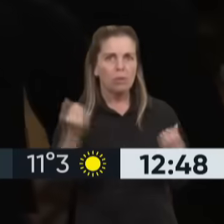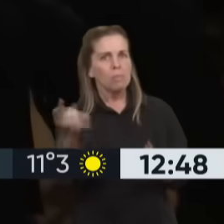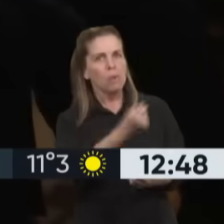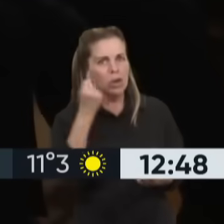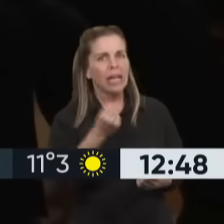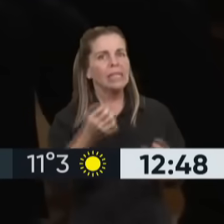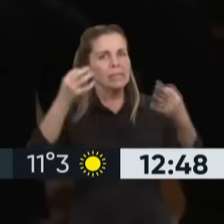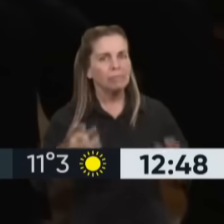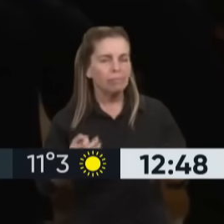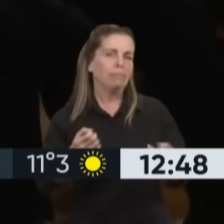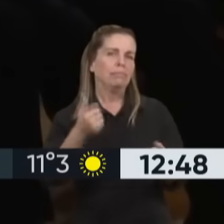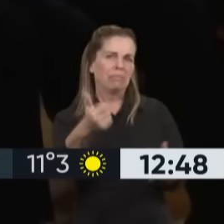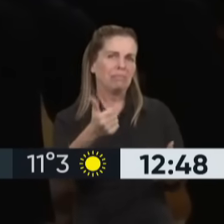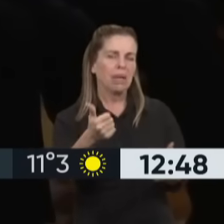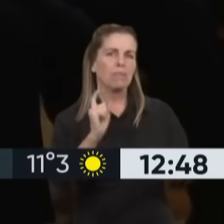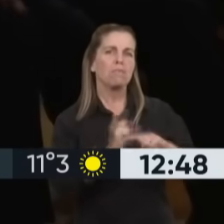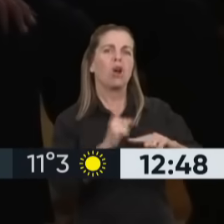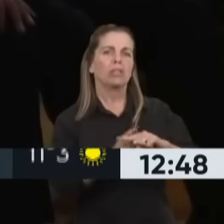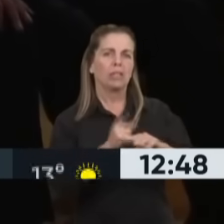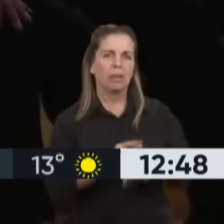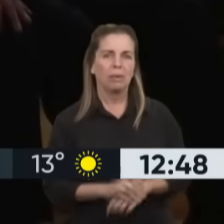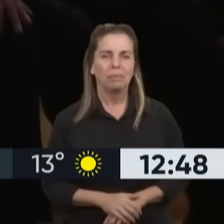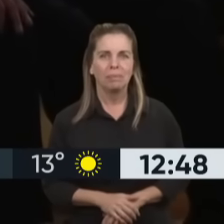y vaya que fue un éxito también.